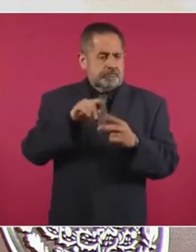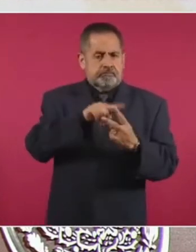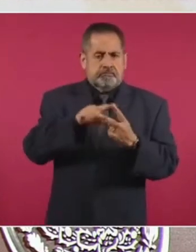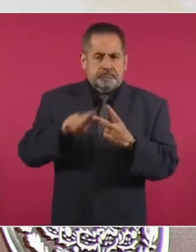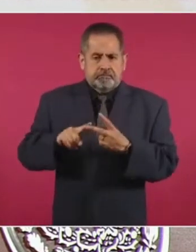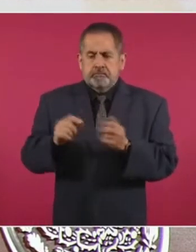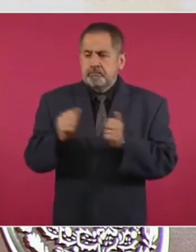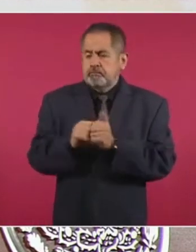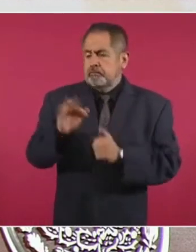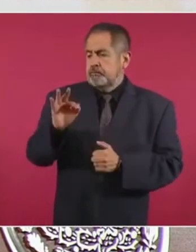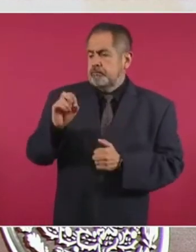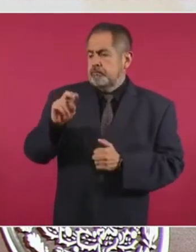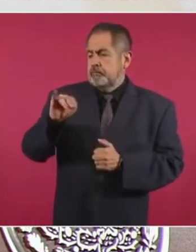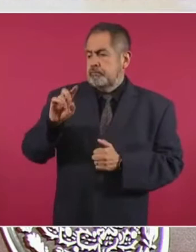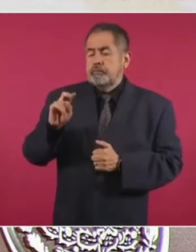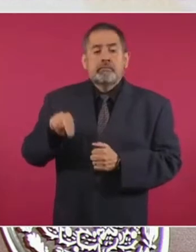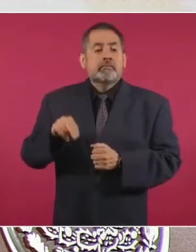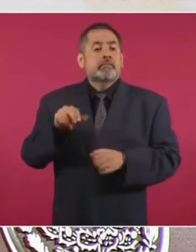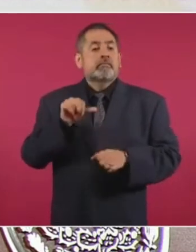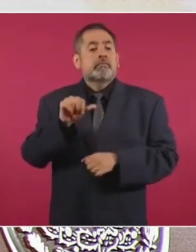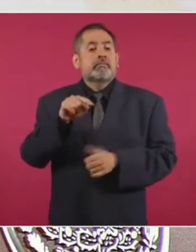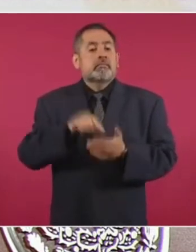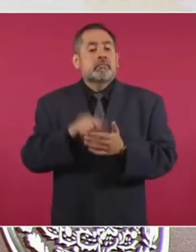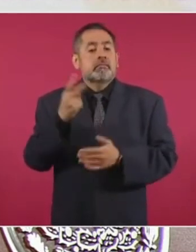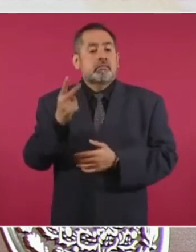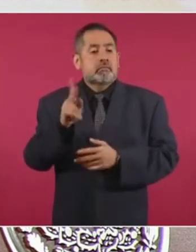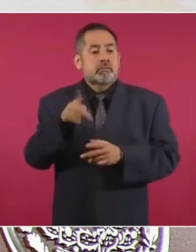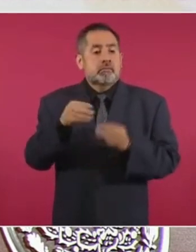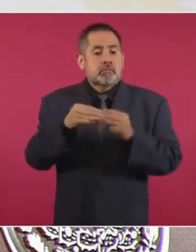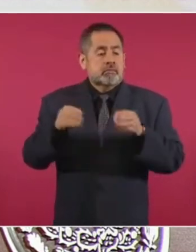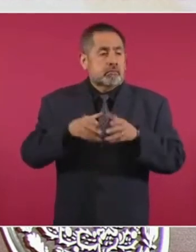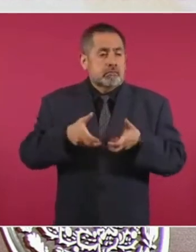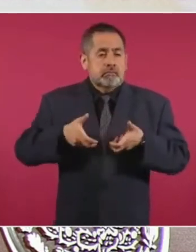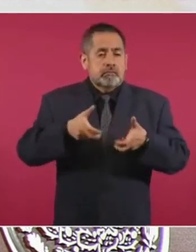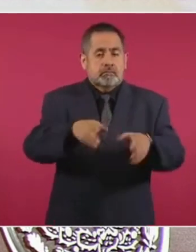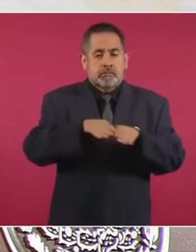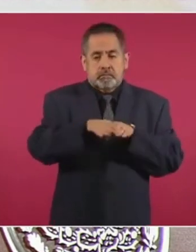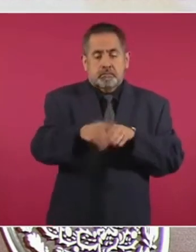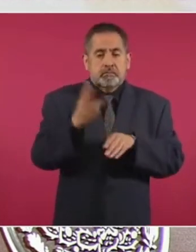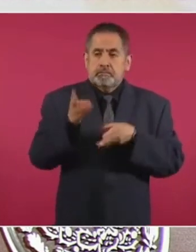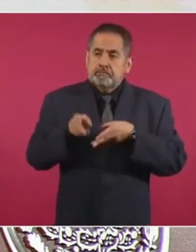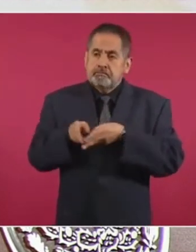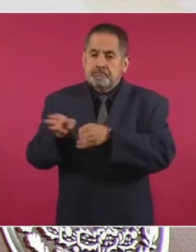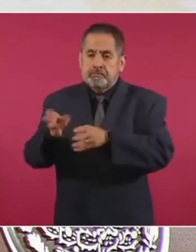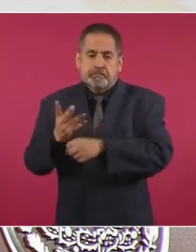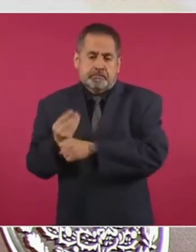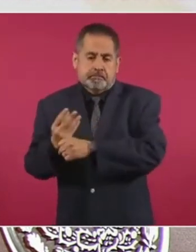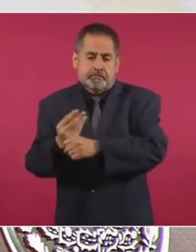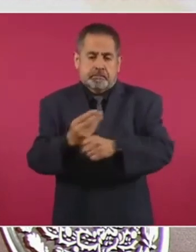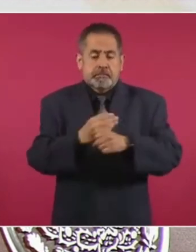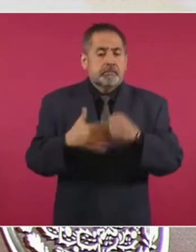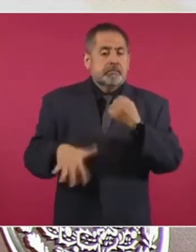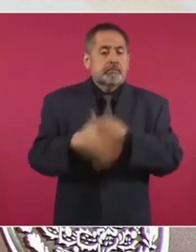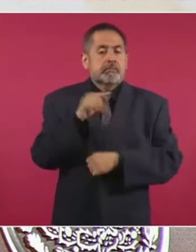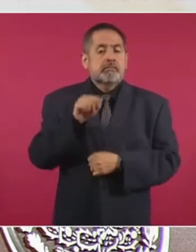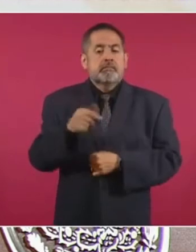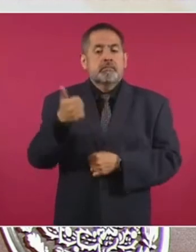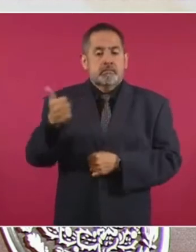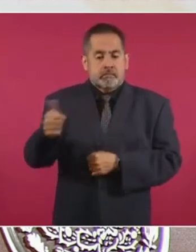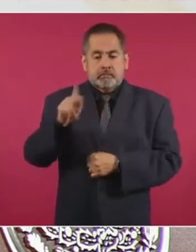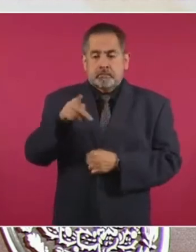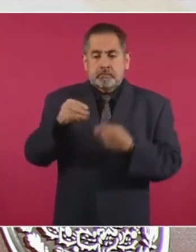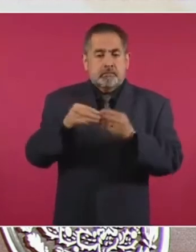con el FONADIN construimos 16.2 kilómetros de vialidades y 3 distribuidores y modernizamos 15.6 kilómetros